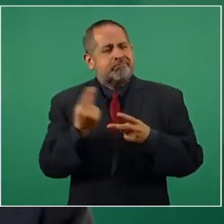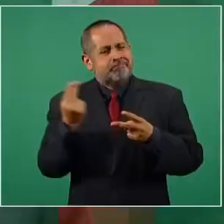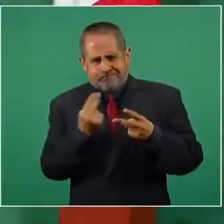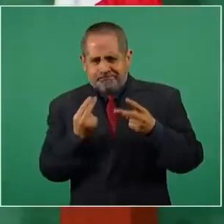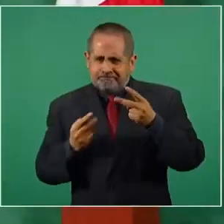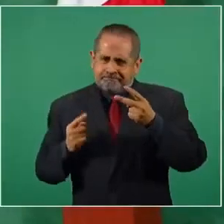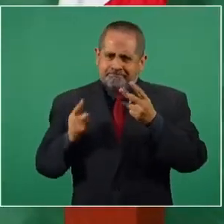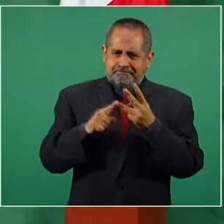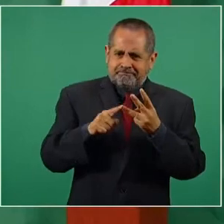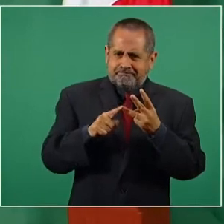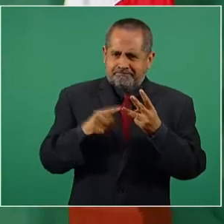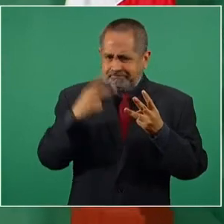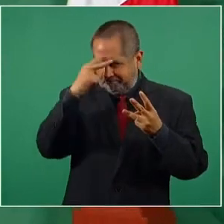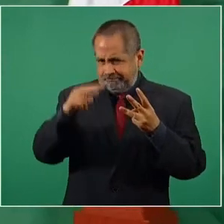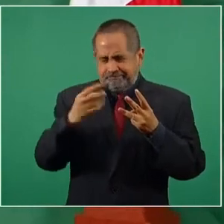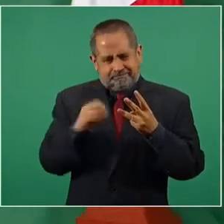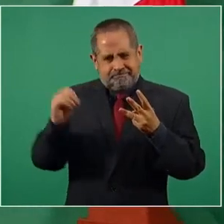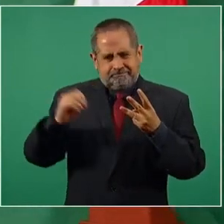México.